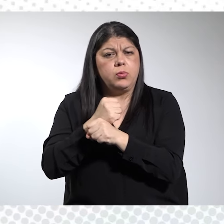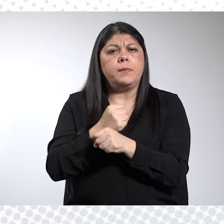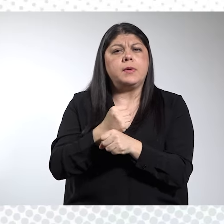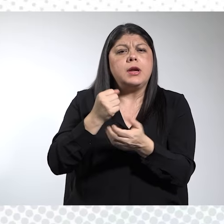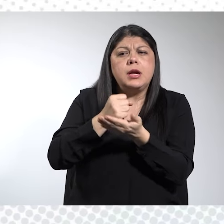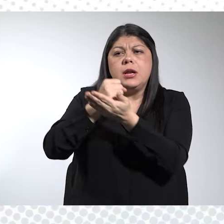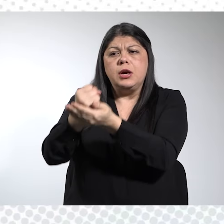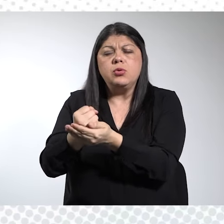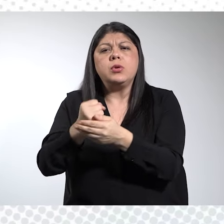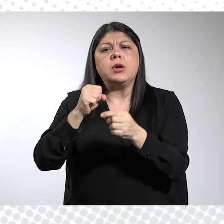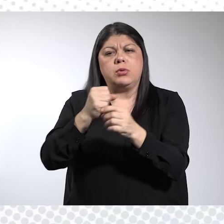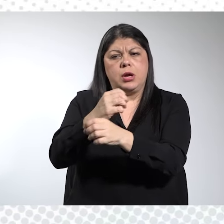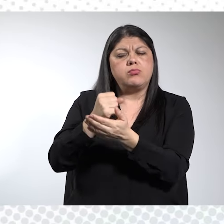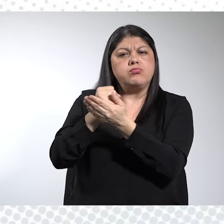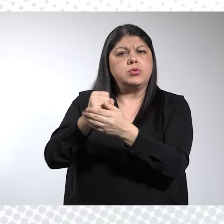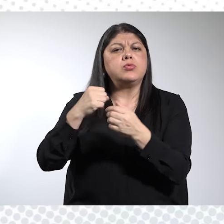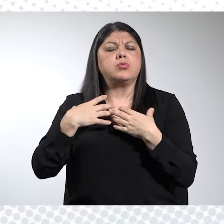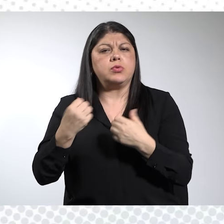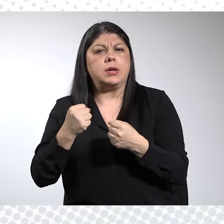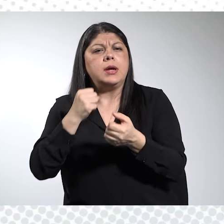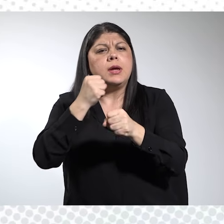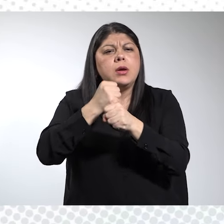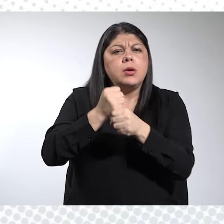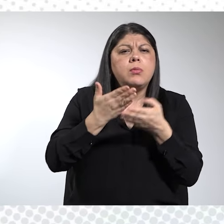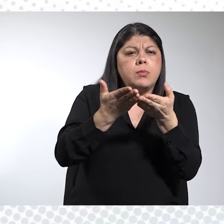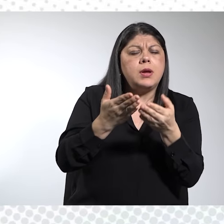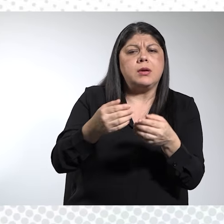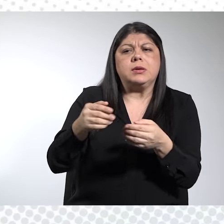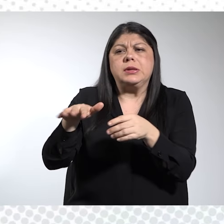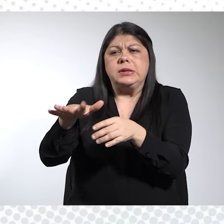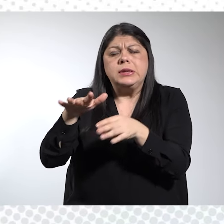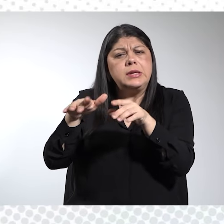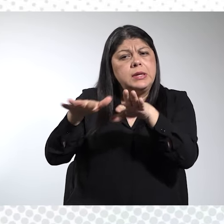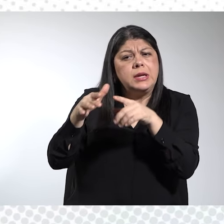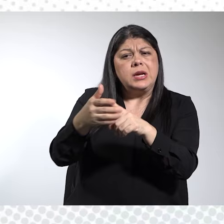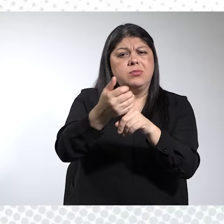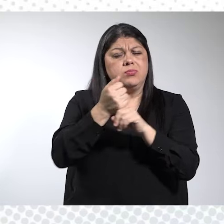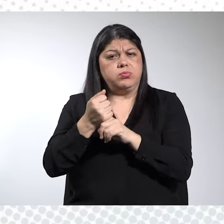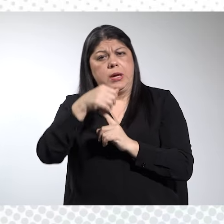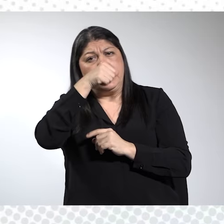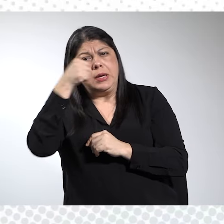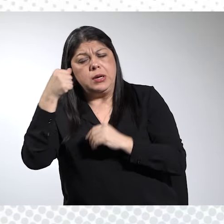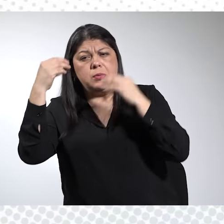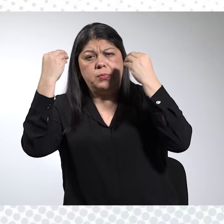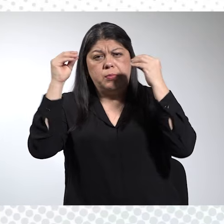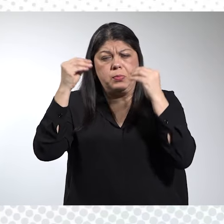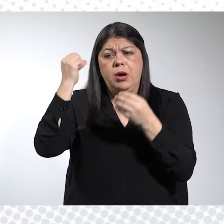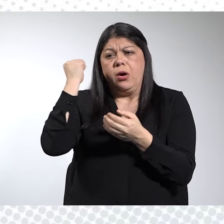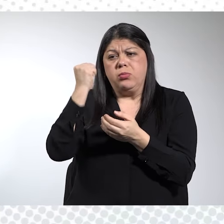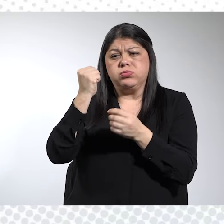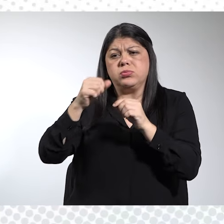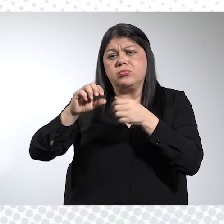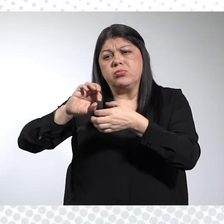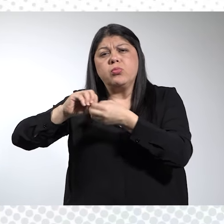que la inversión sea inversión sana y que estos empleos de calidad los arrebaten eventualmente de las fauces, de las garras del